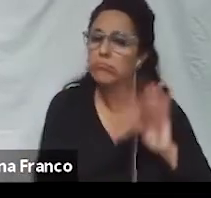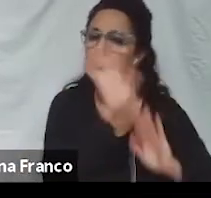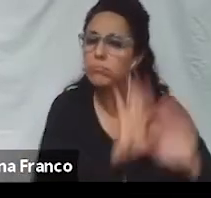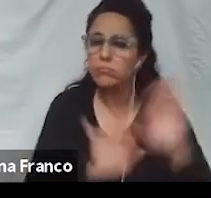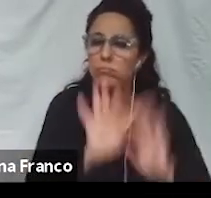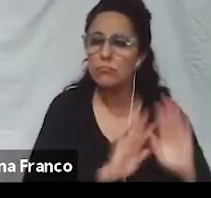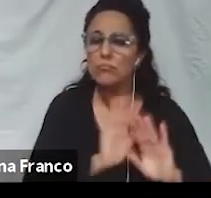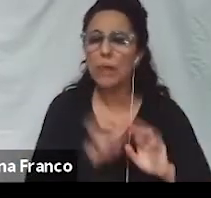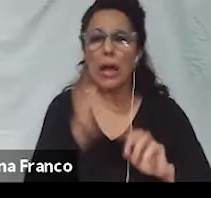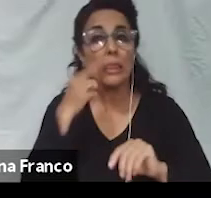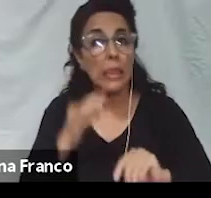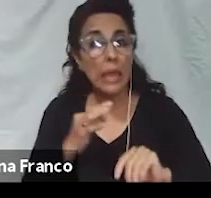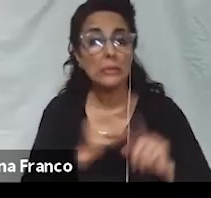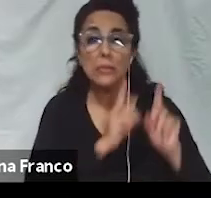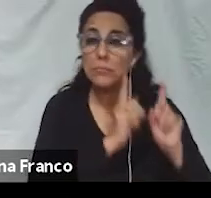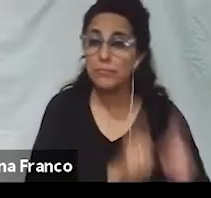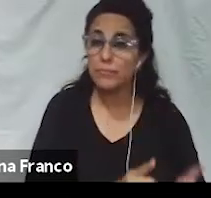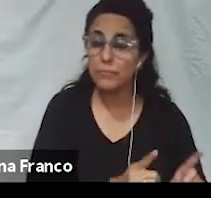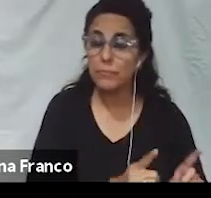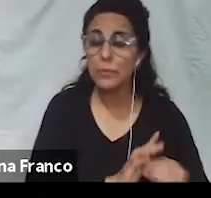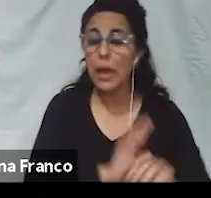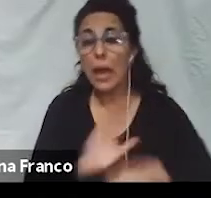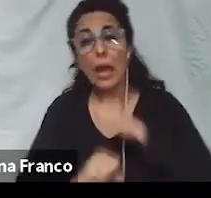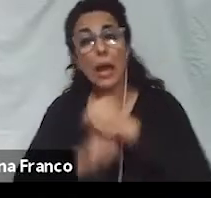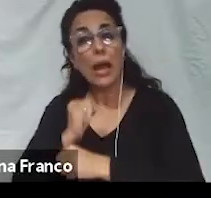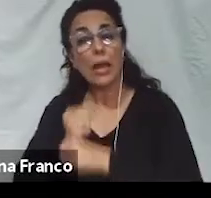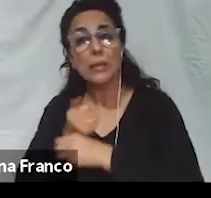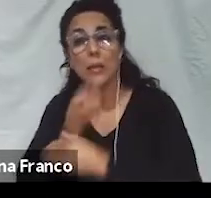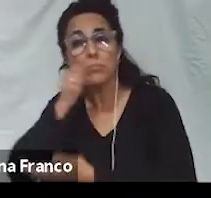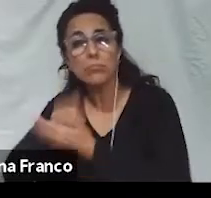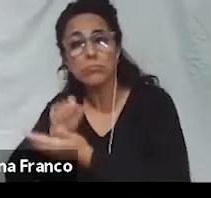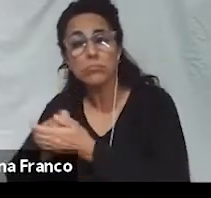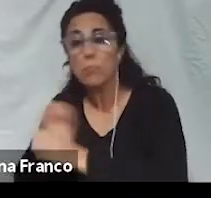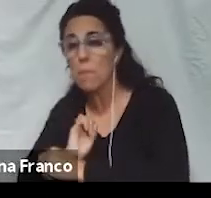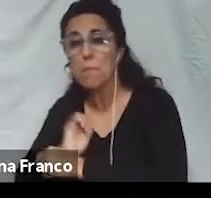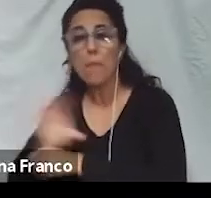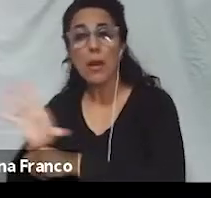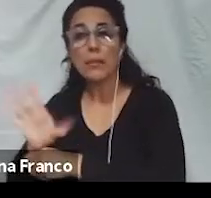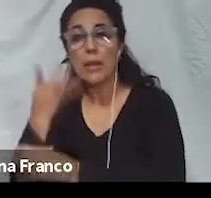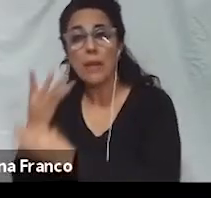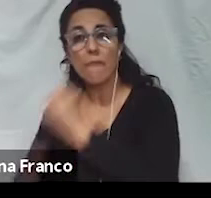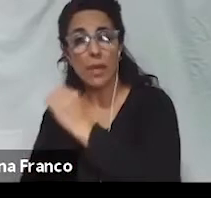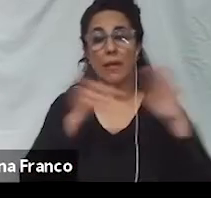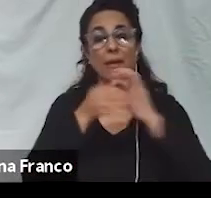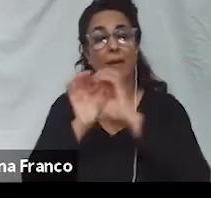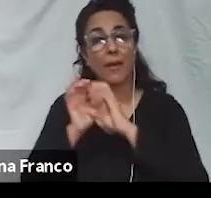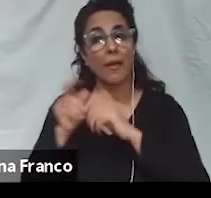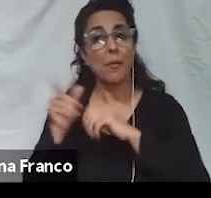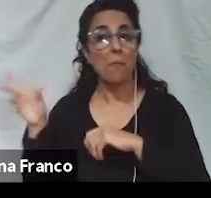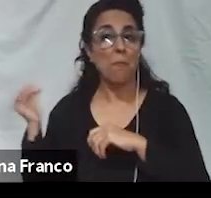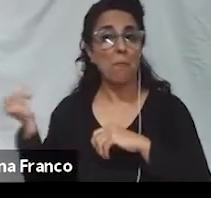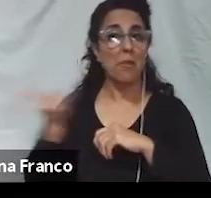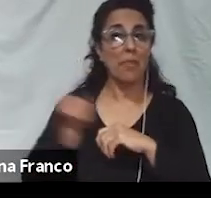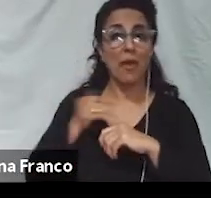accesibilidad, tanto cómo hacer el testing en sí mismo, hasta cómo reportar esos errores, ¿no? Esta frase me la